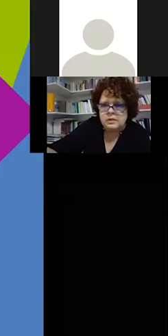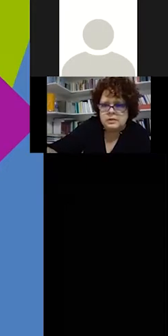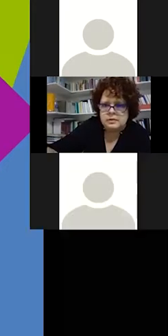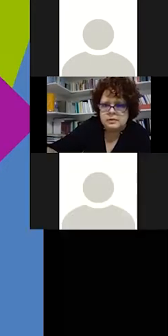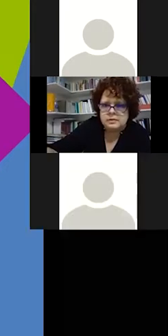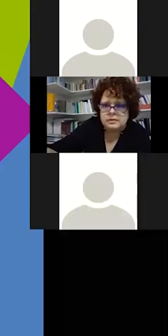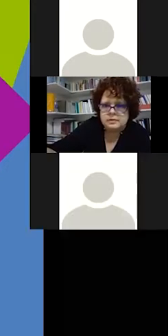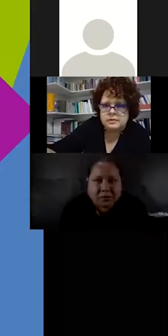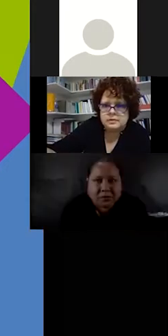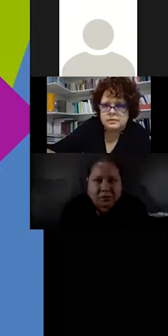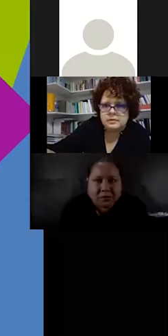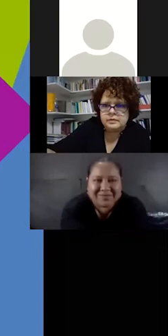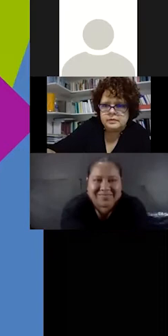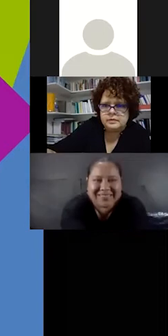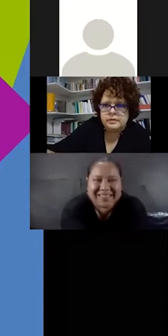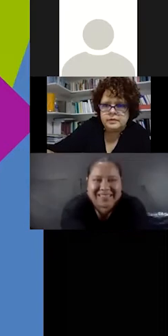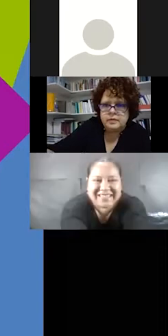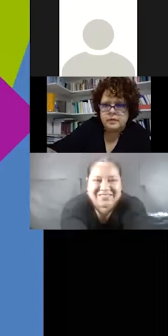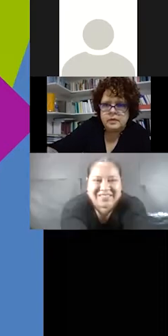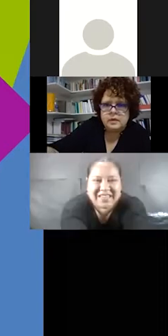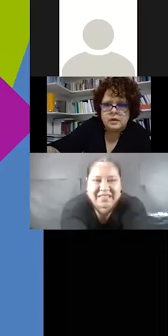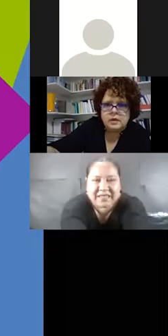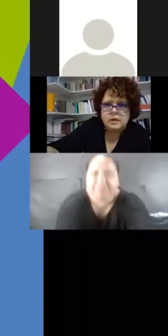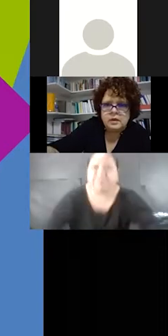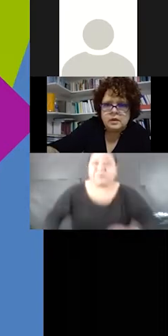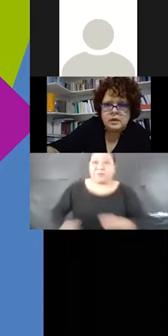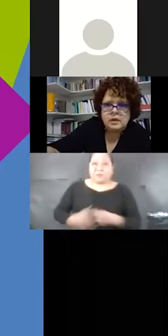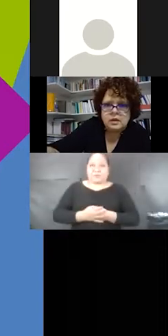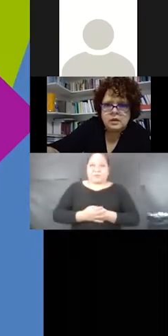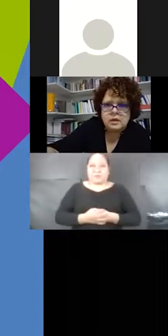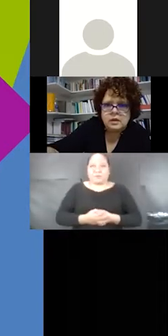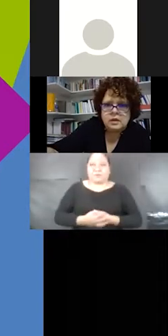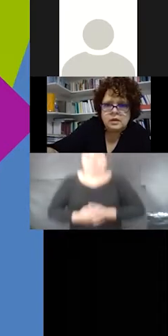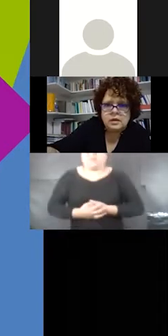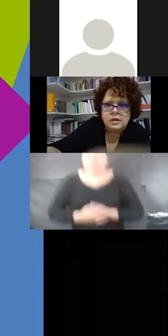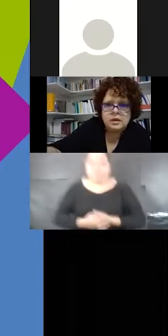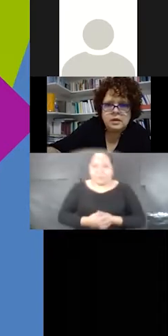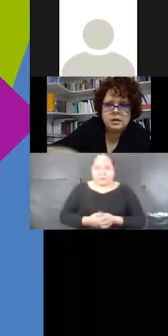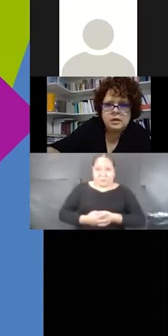¿No? ¿Sí? ¿Ya está? Sí, ya está. Ya, perfecto.